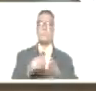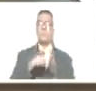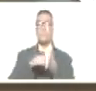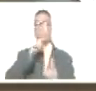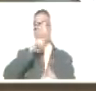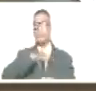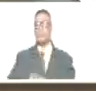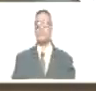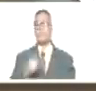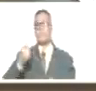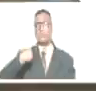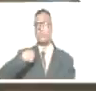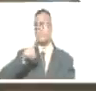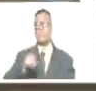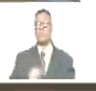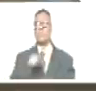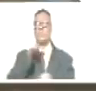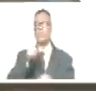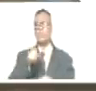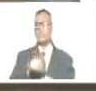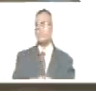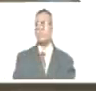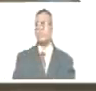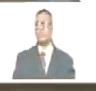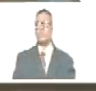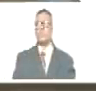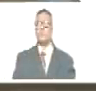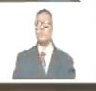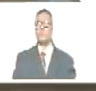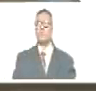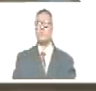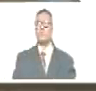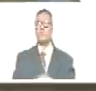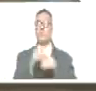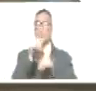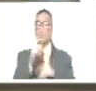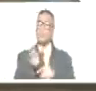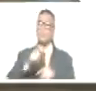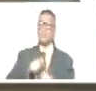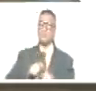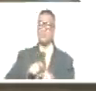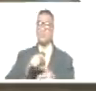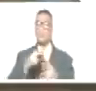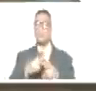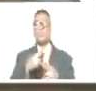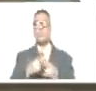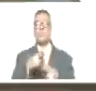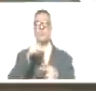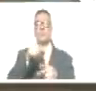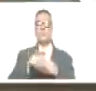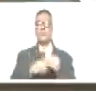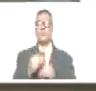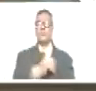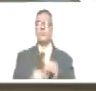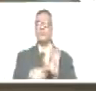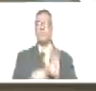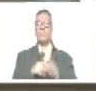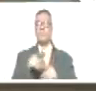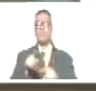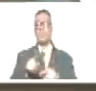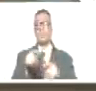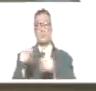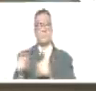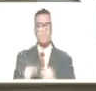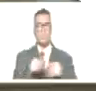teniendo a este flagelo como una más de las amenazas y afrentas contra el patrimonio material y espiritual